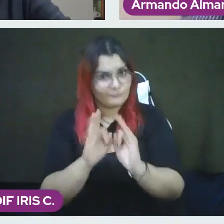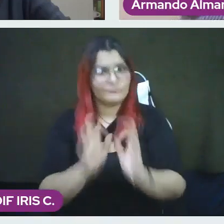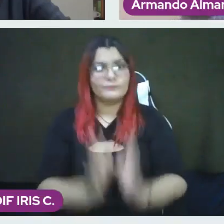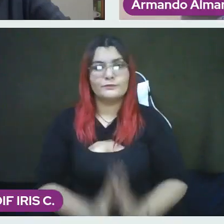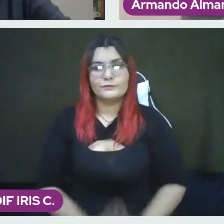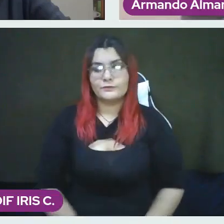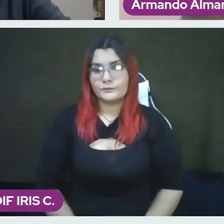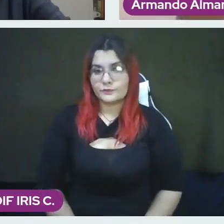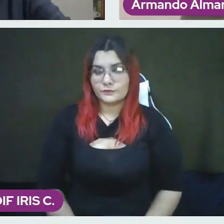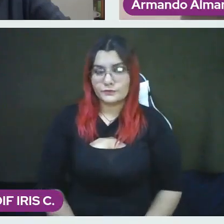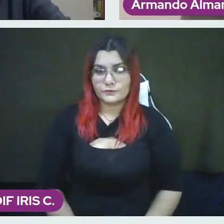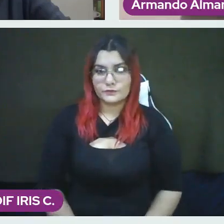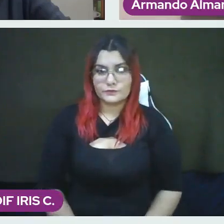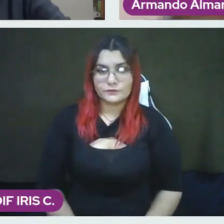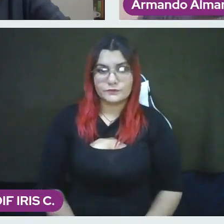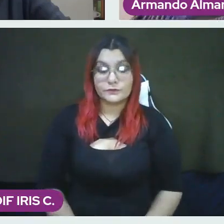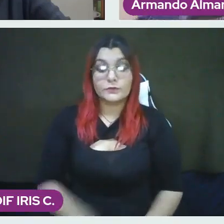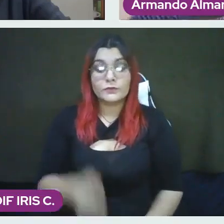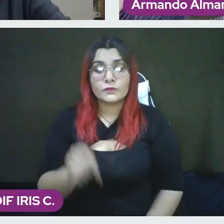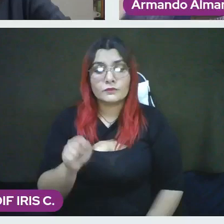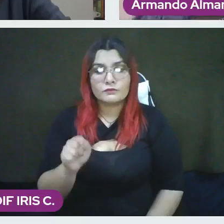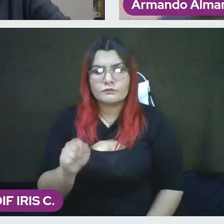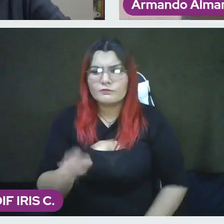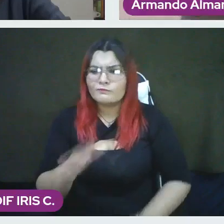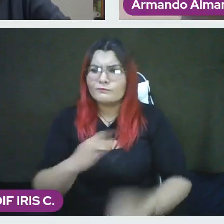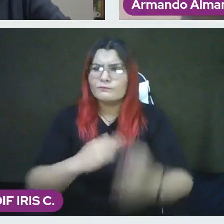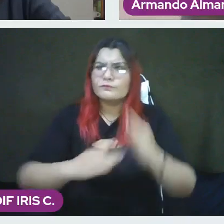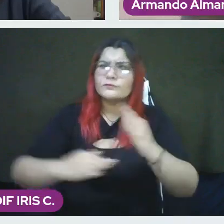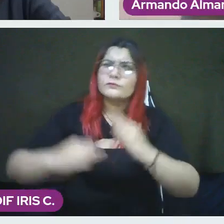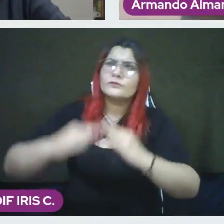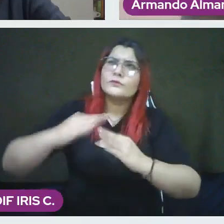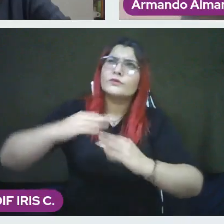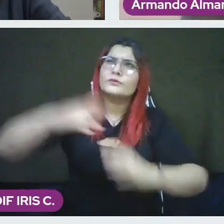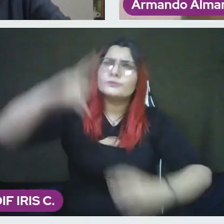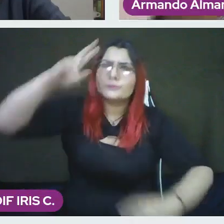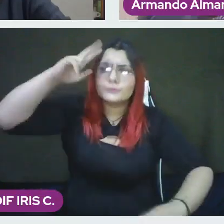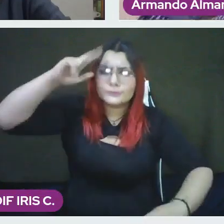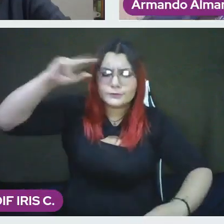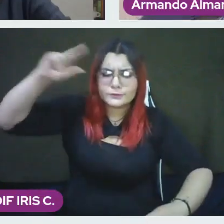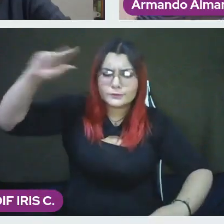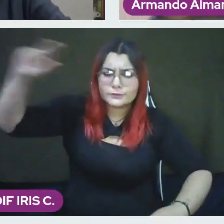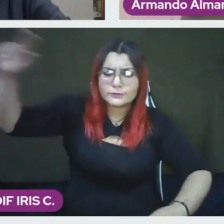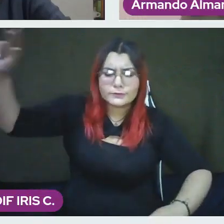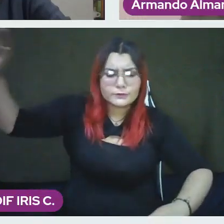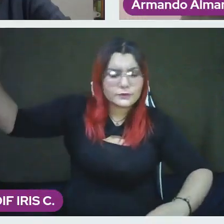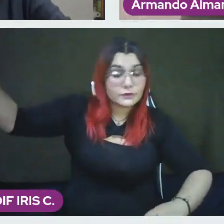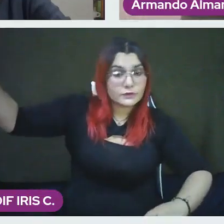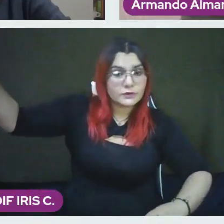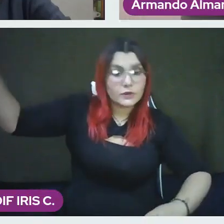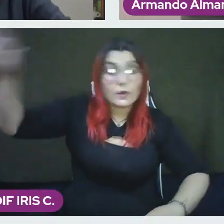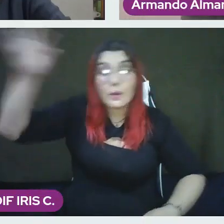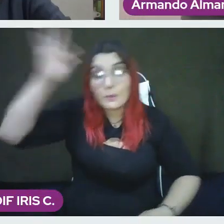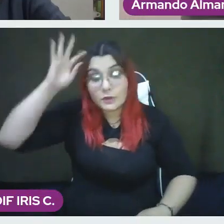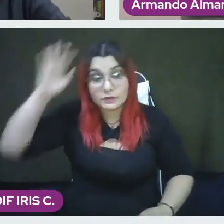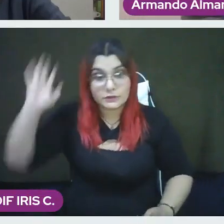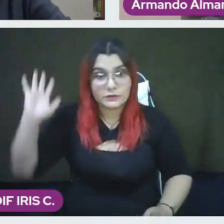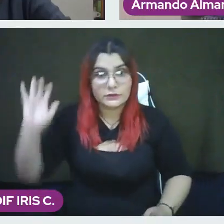Porque qué piensas es todo un razonamiento, ¿no? A lo mejor toda una serie de justificaciones